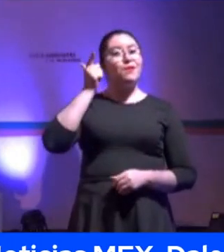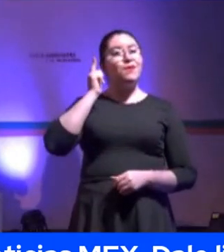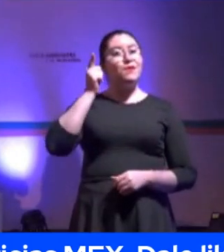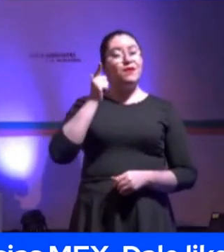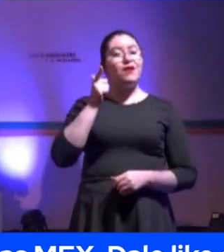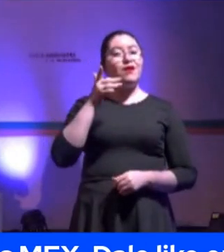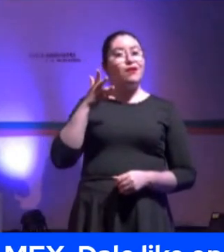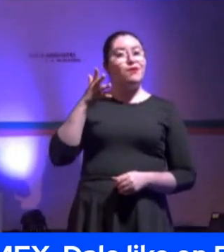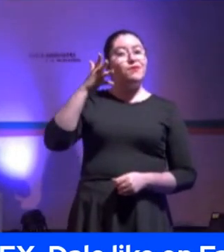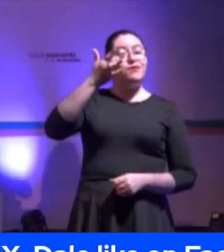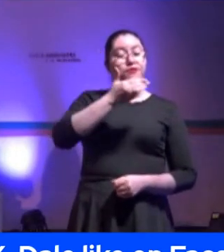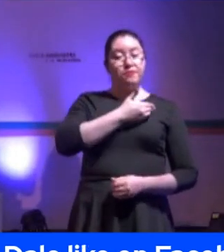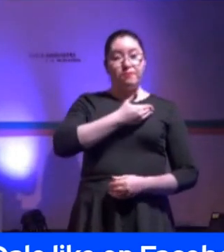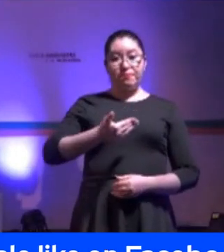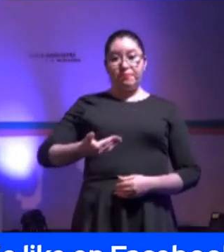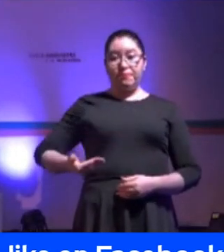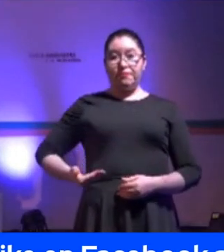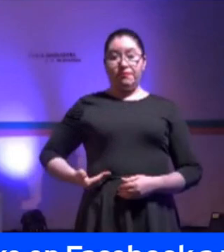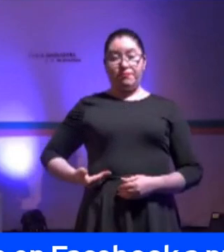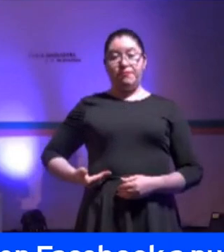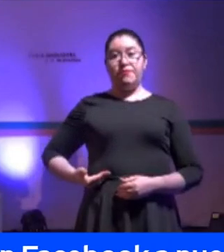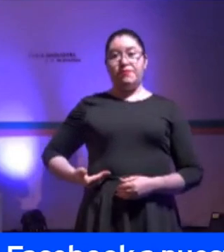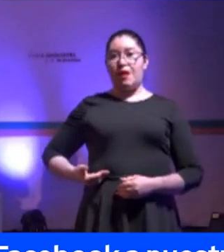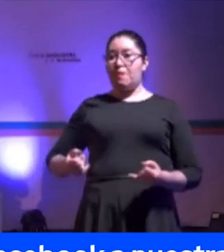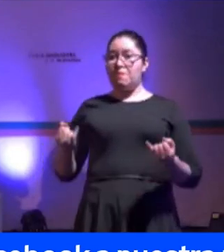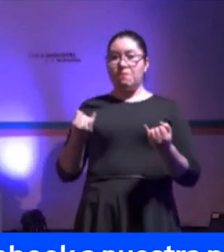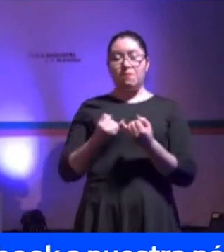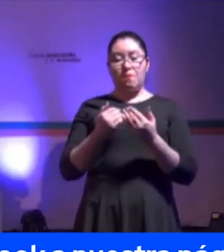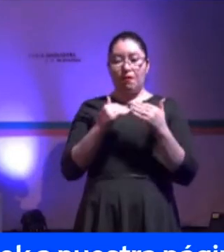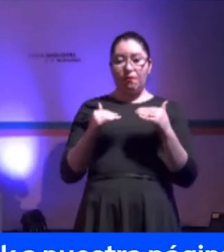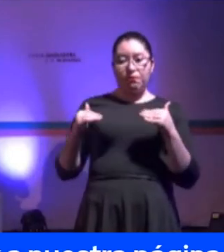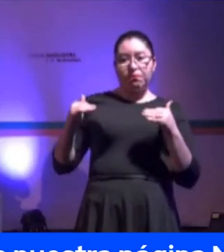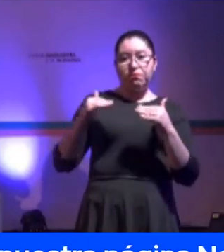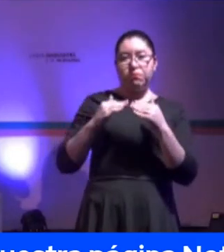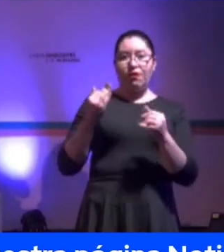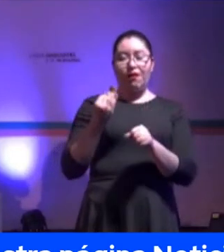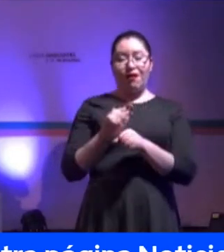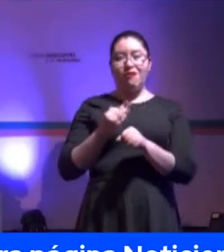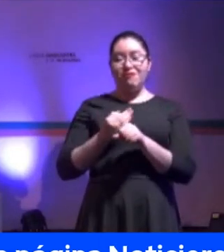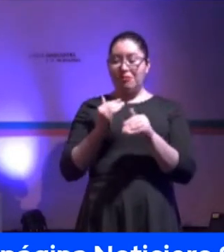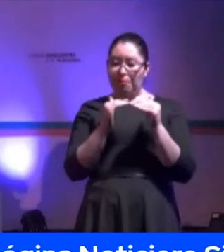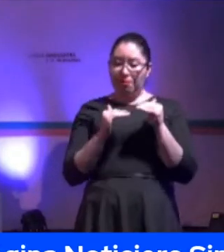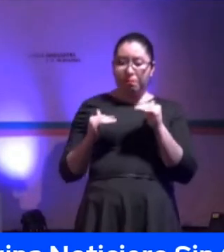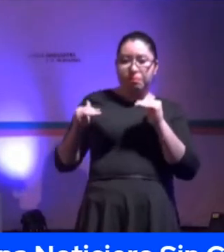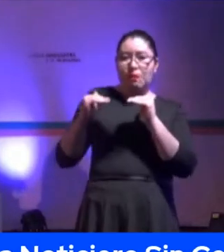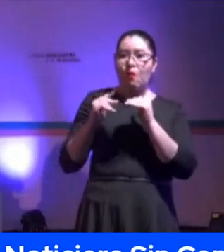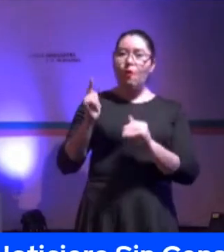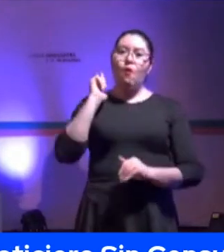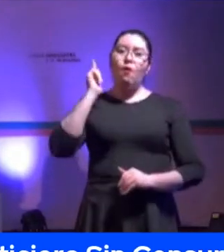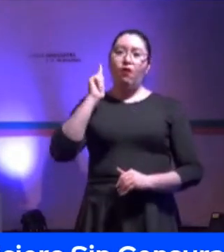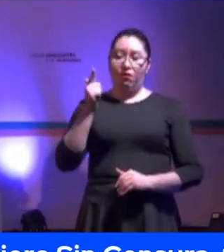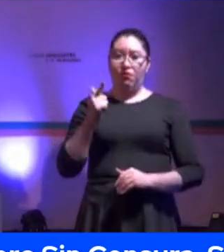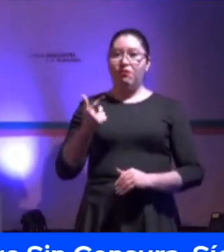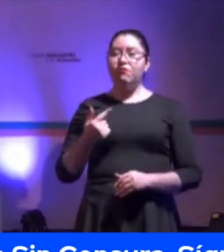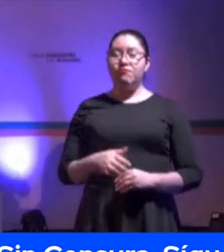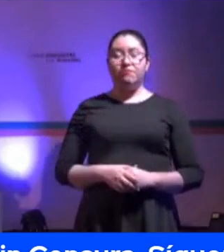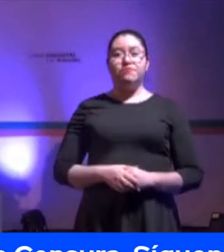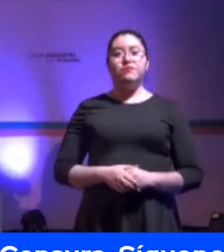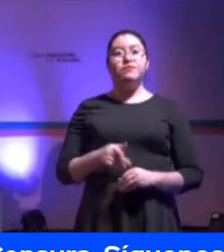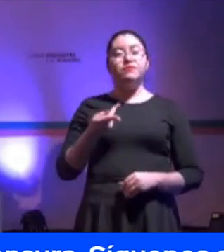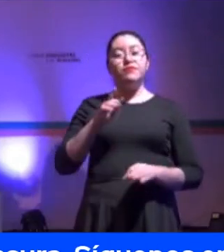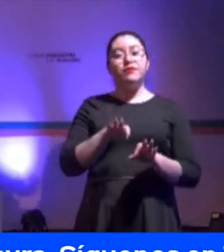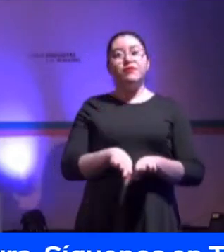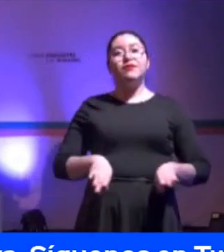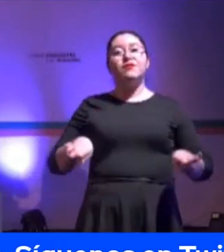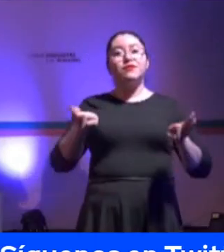llegue un presidente que esté a la altura del que tenemos ahorita, pero sobre todo que el Poder Judicial ya se